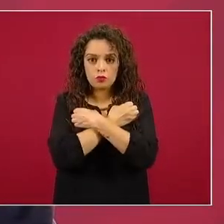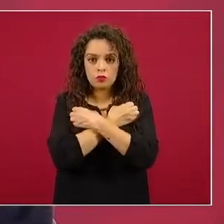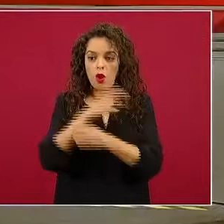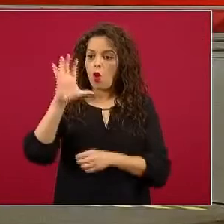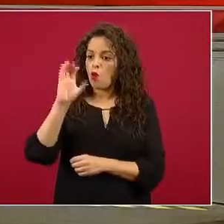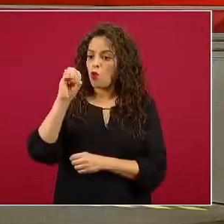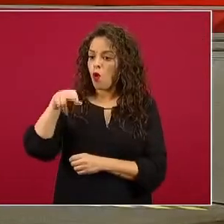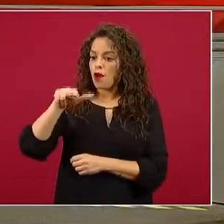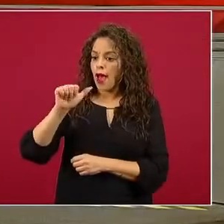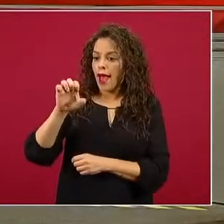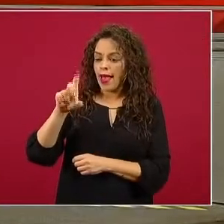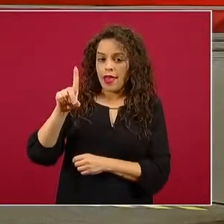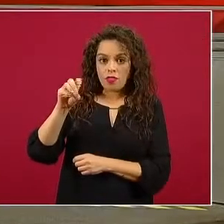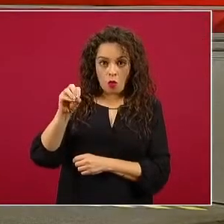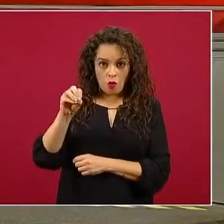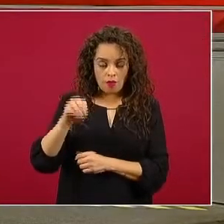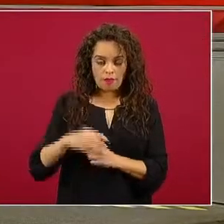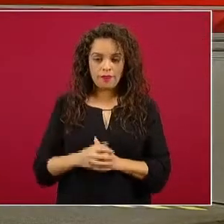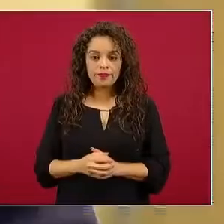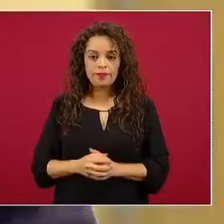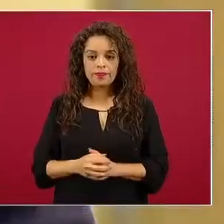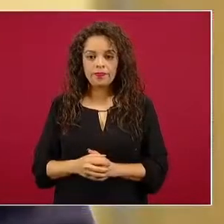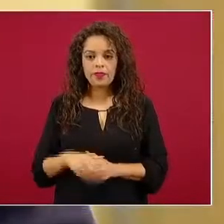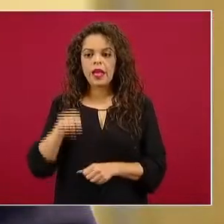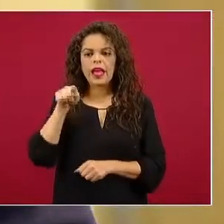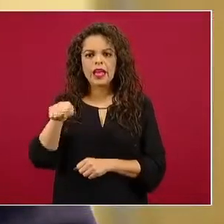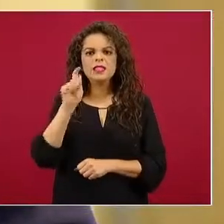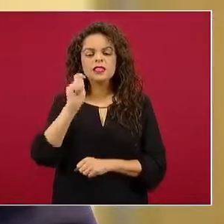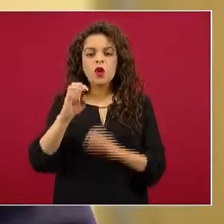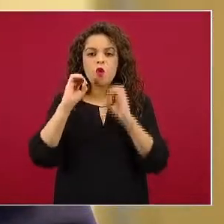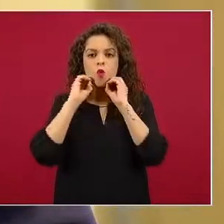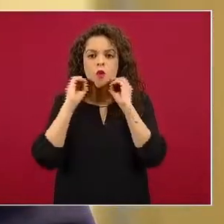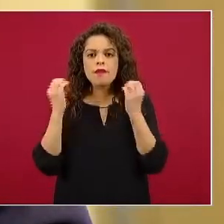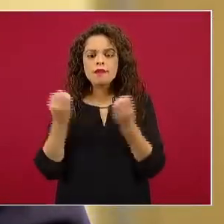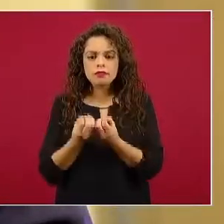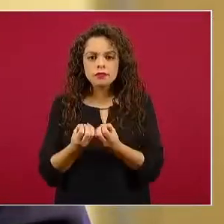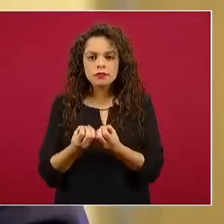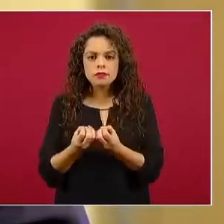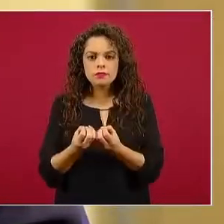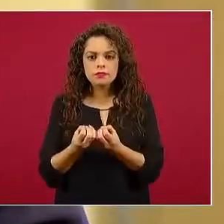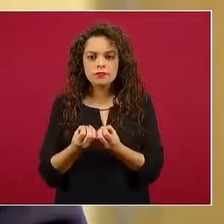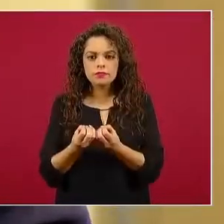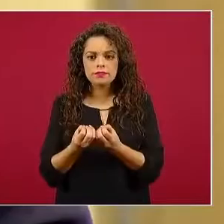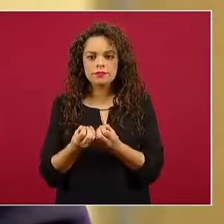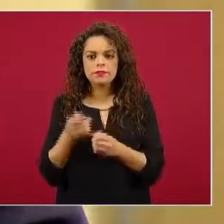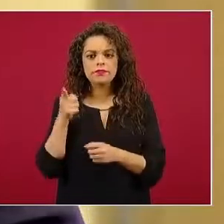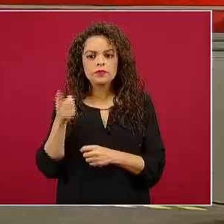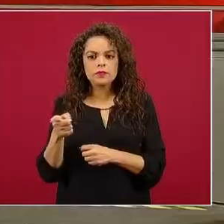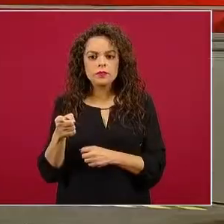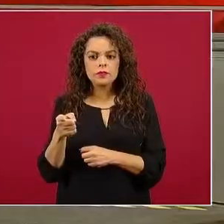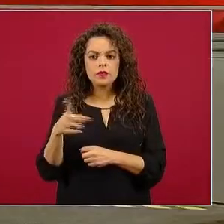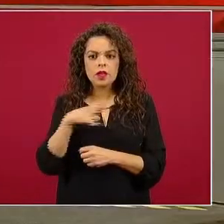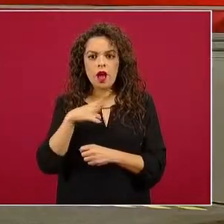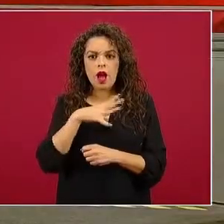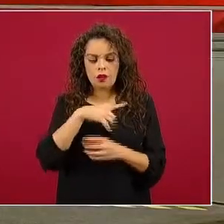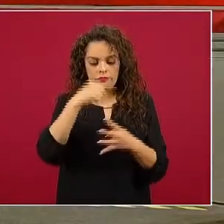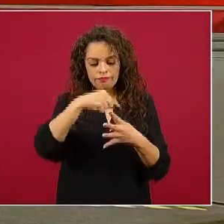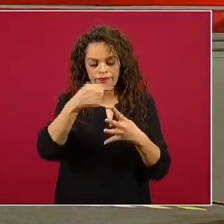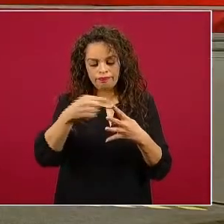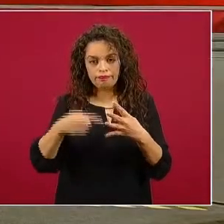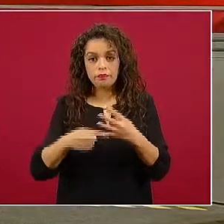CONAEDU. Esta es un organismo en la que se compone de las